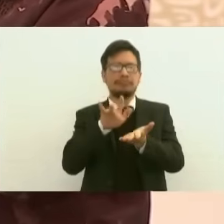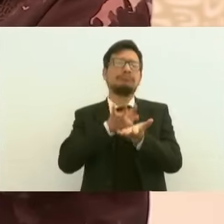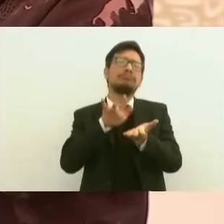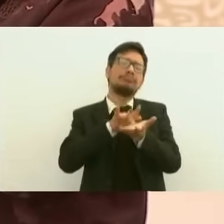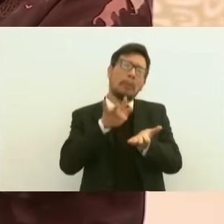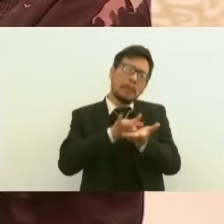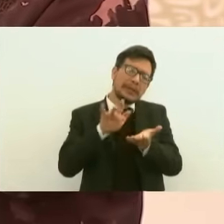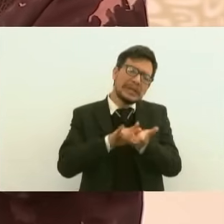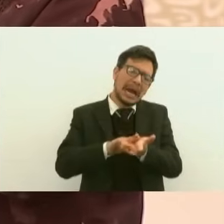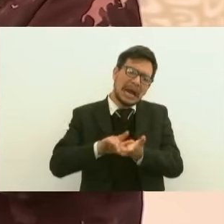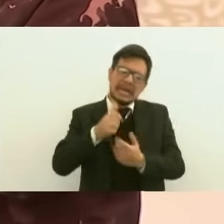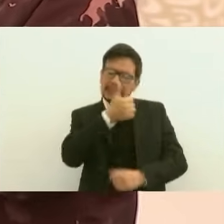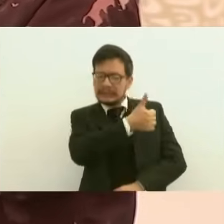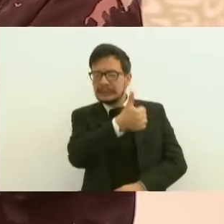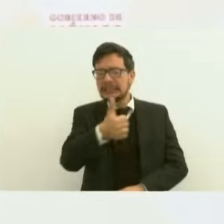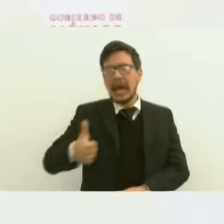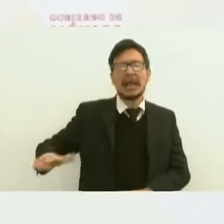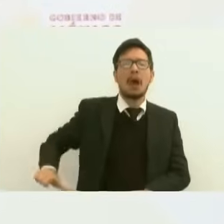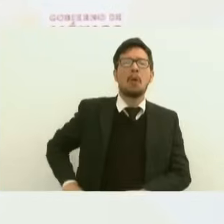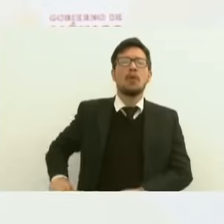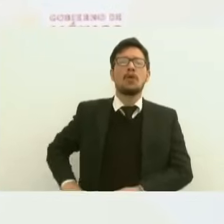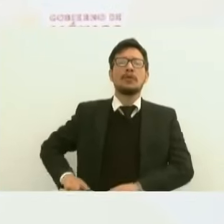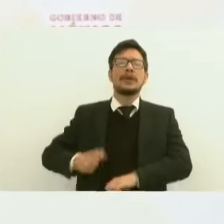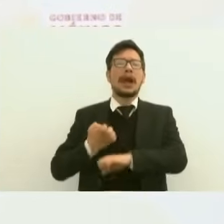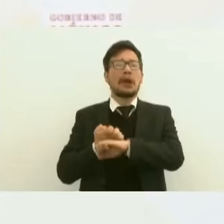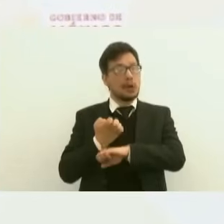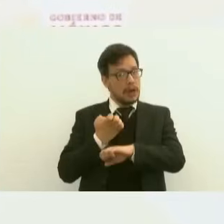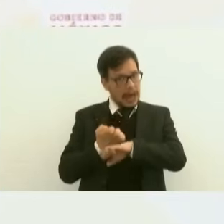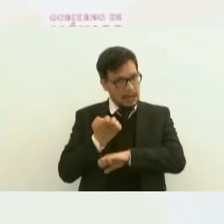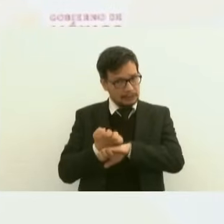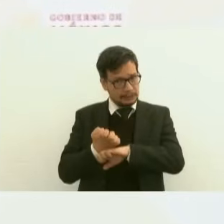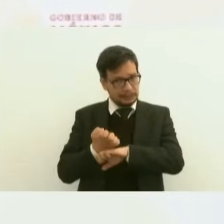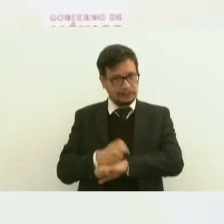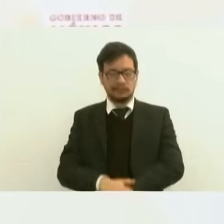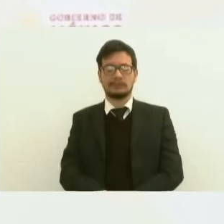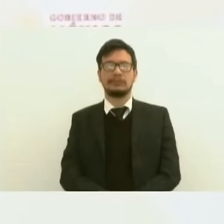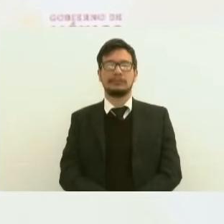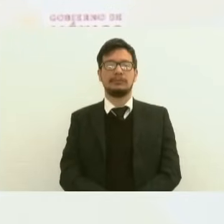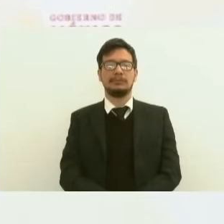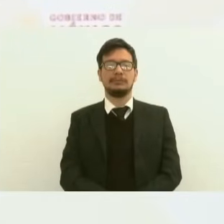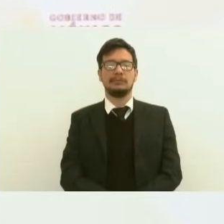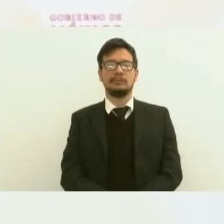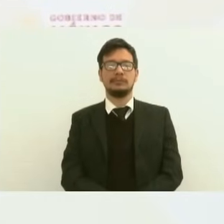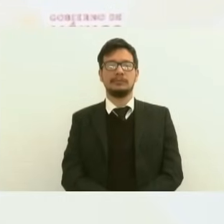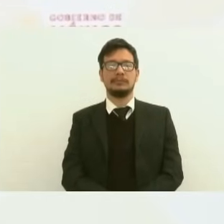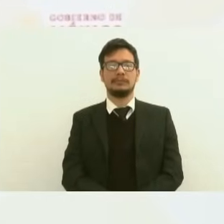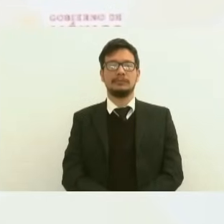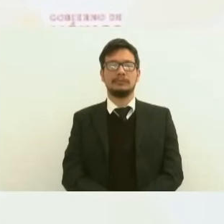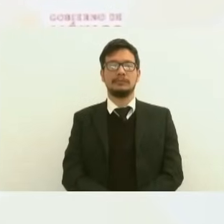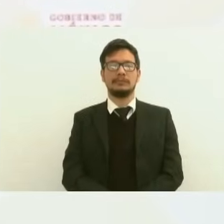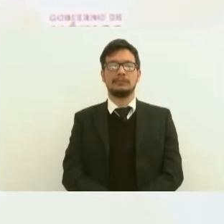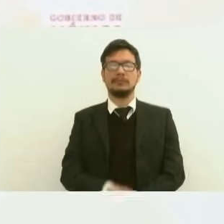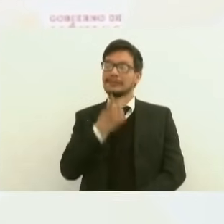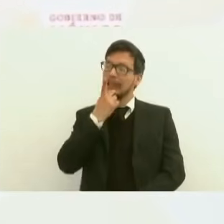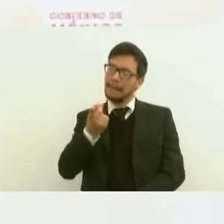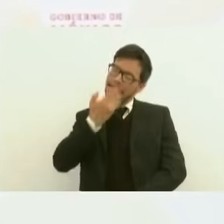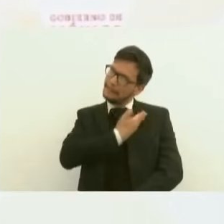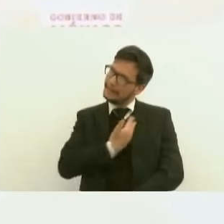los estados. Y decir que, presidente, que ya sumamos